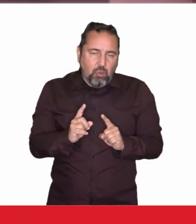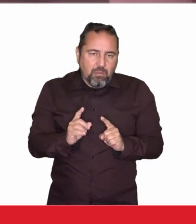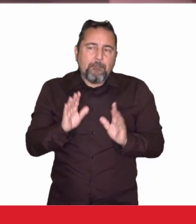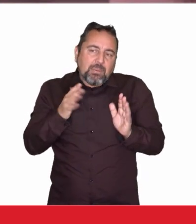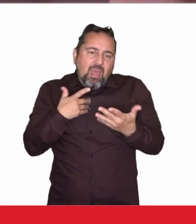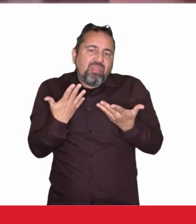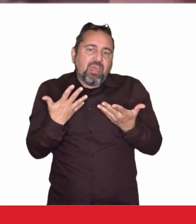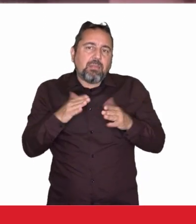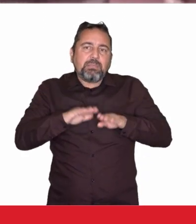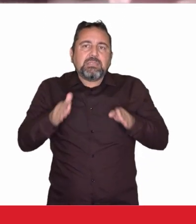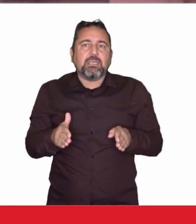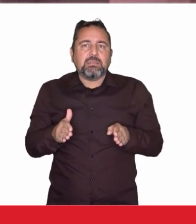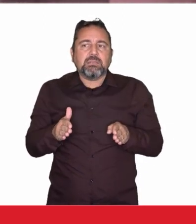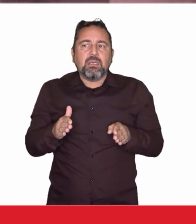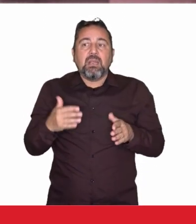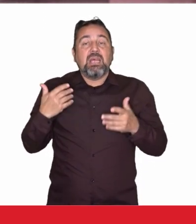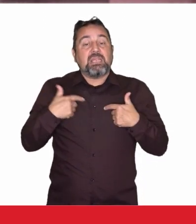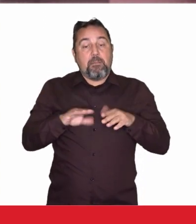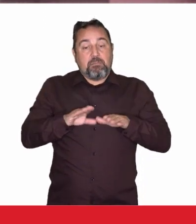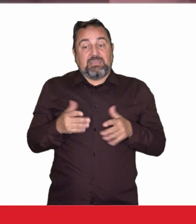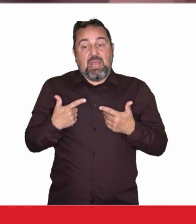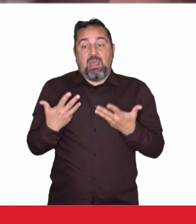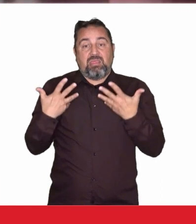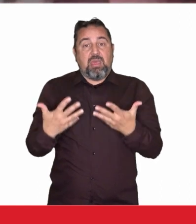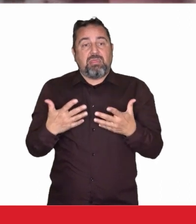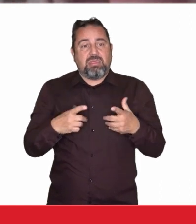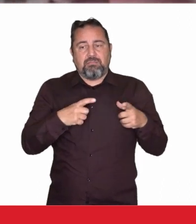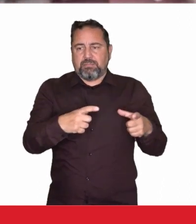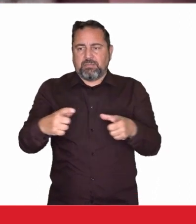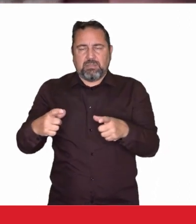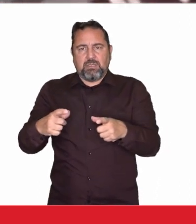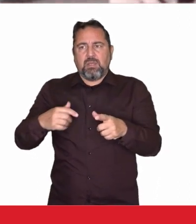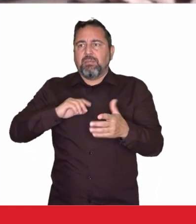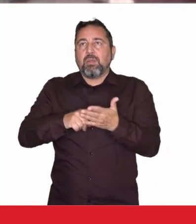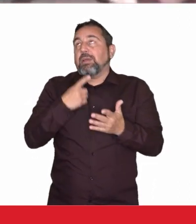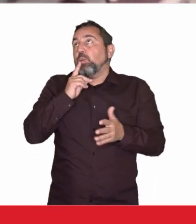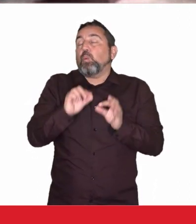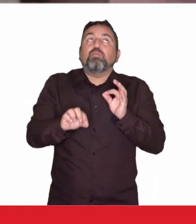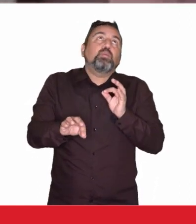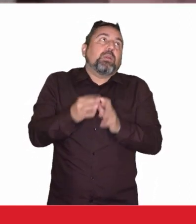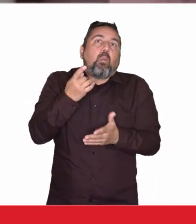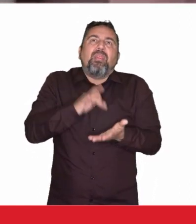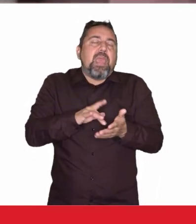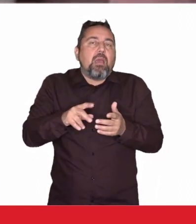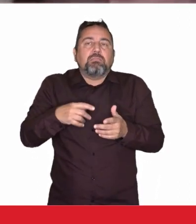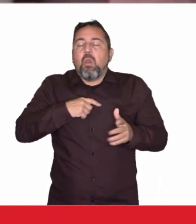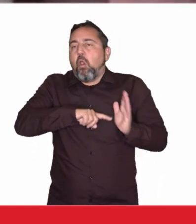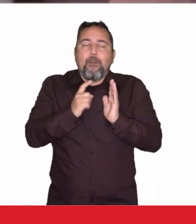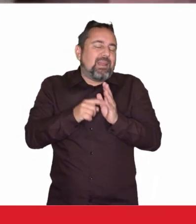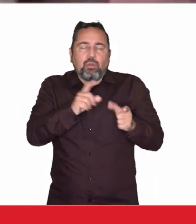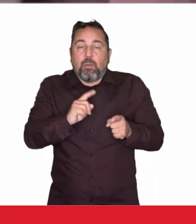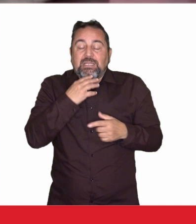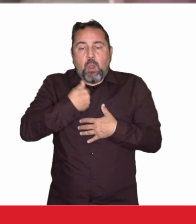clientes. Entonces a lo mejor al principio lo monto con 10 mesas. Cuando ya tengo las 10 mesas llenas, pero no que un día tuve suerte y se me